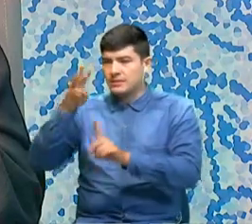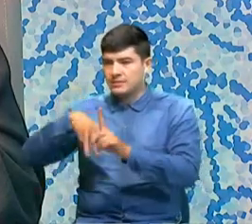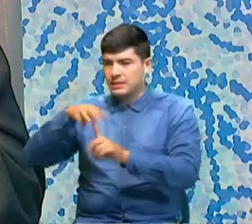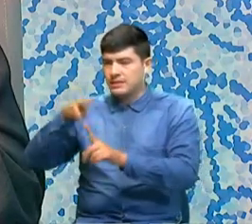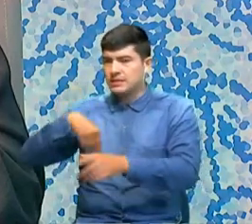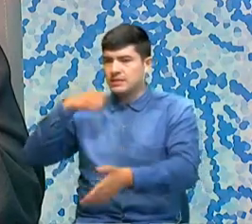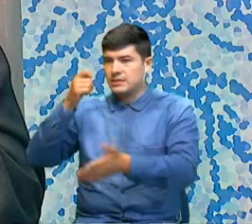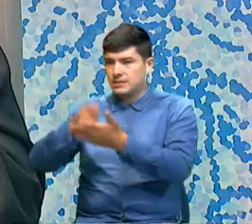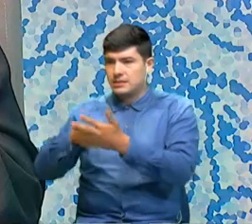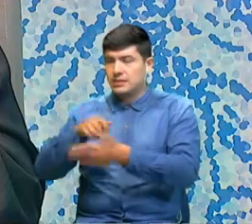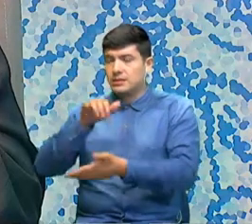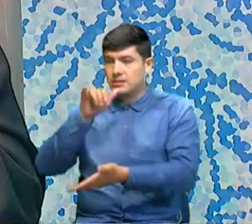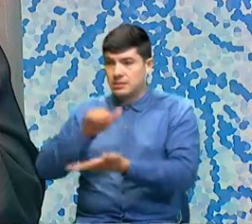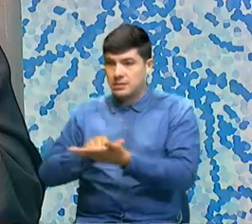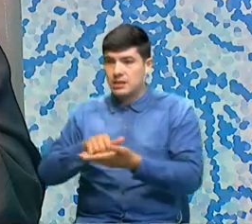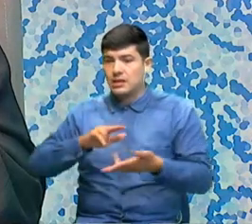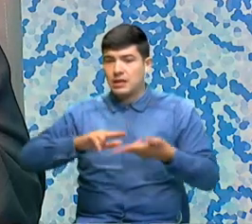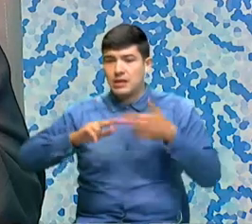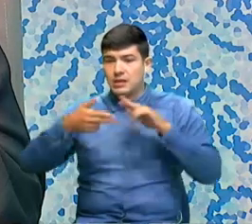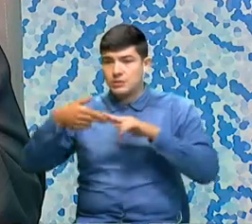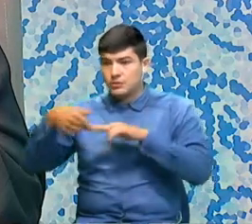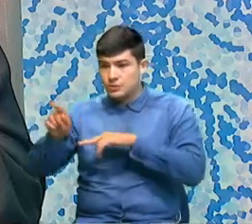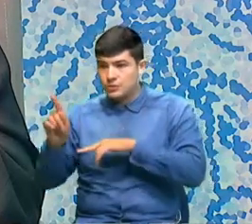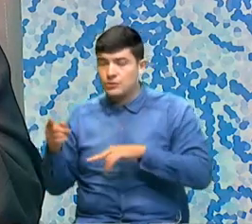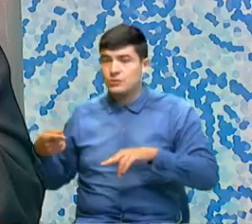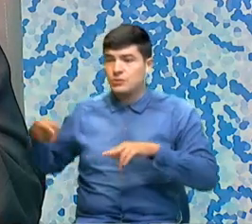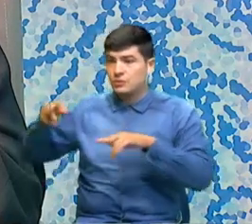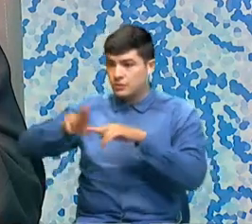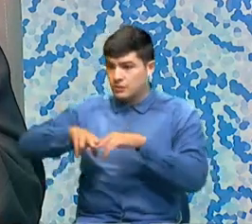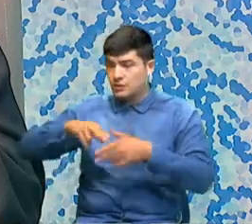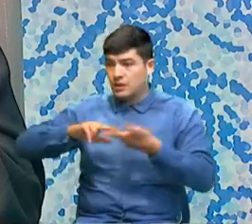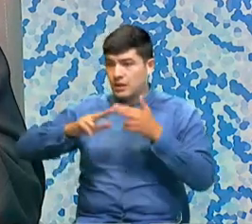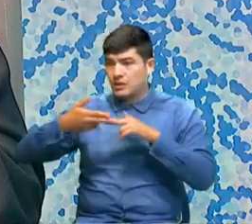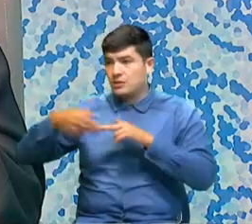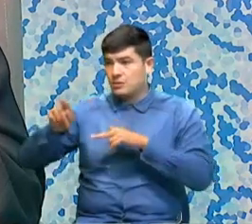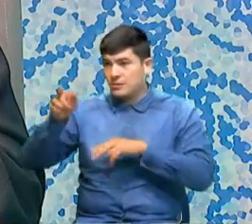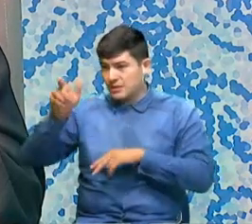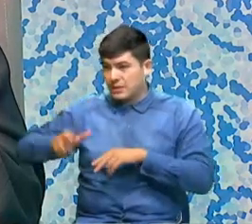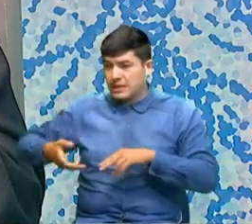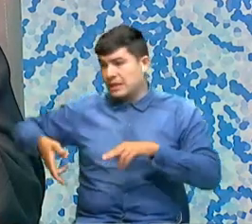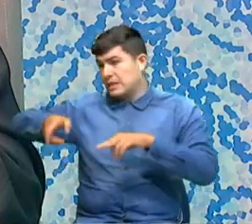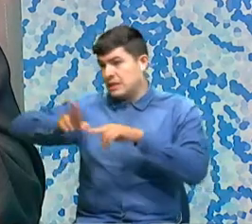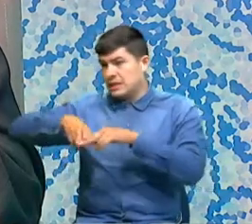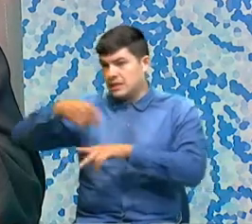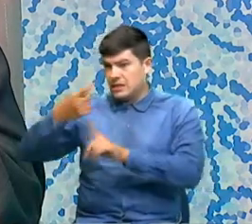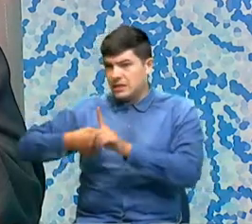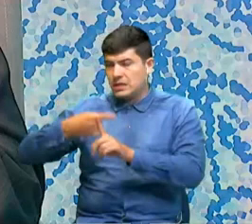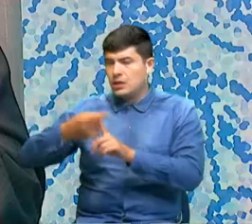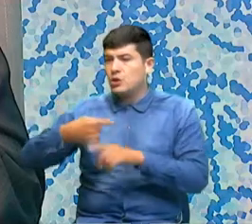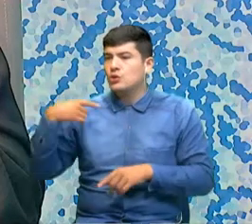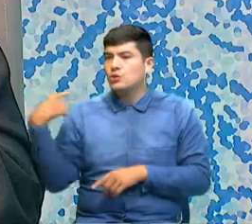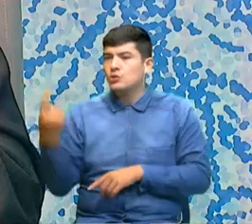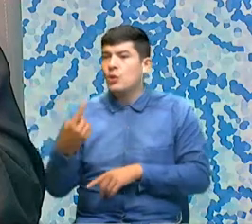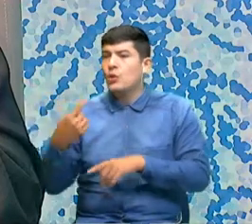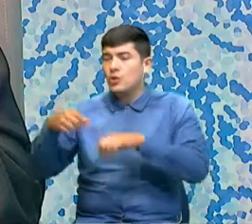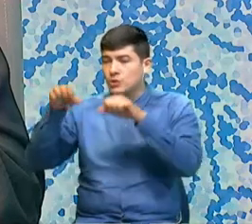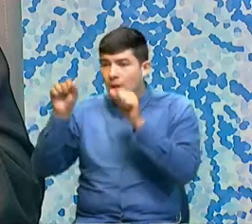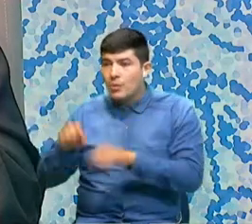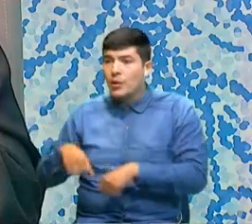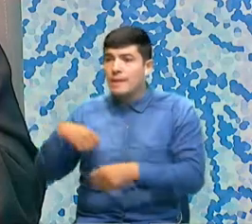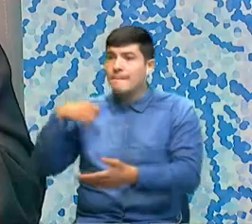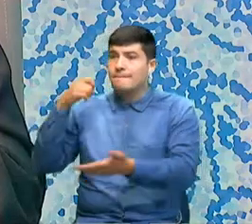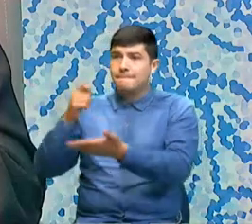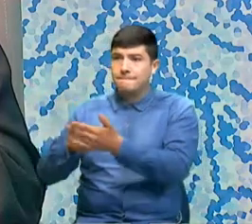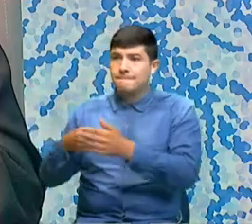arrendamiento. Respecto al incremento que realizó esta persona, solo se pueden hacer